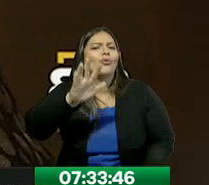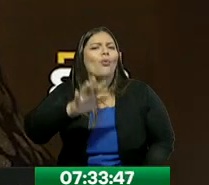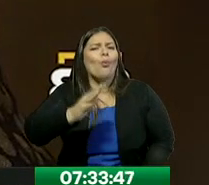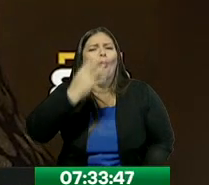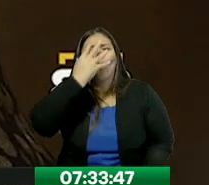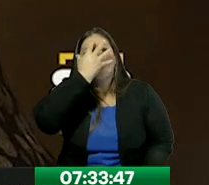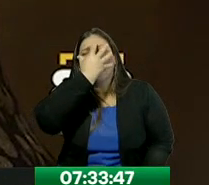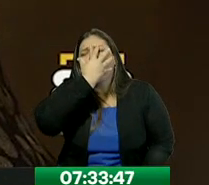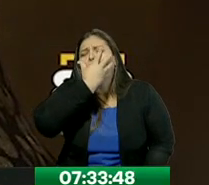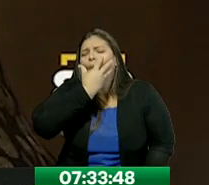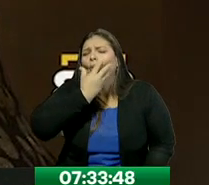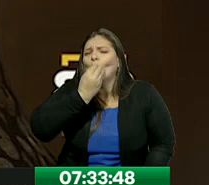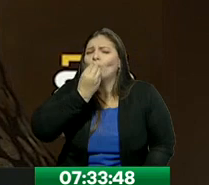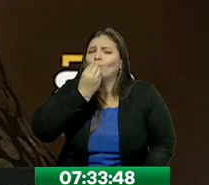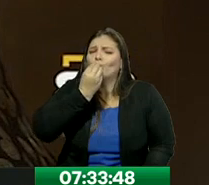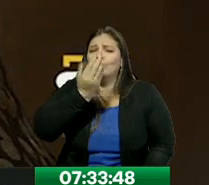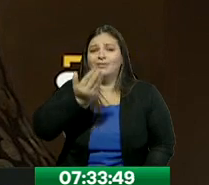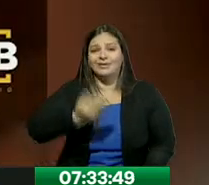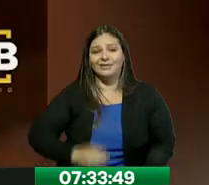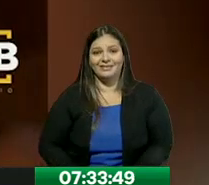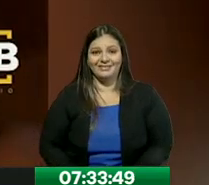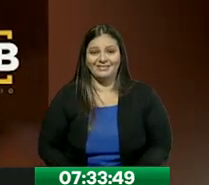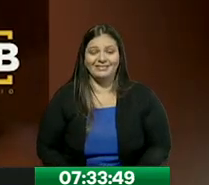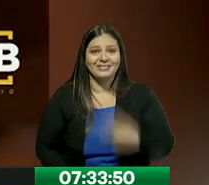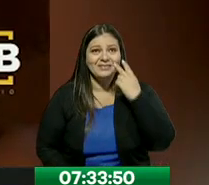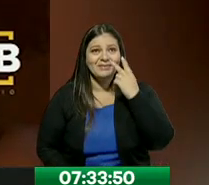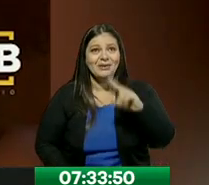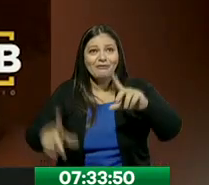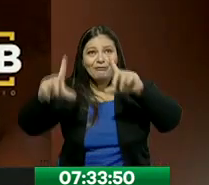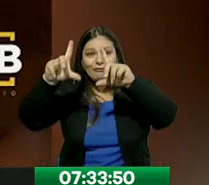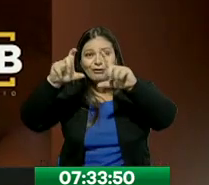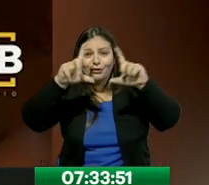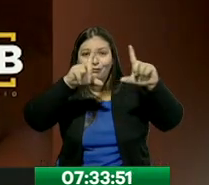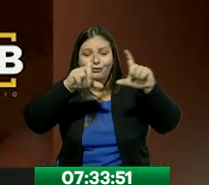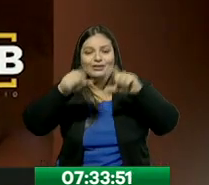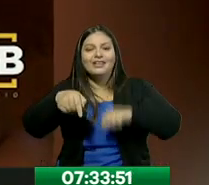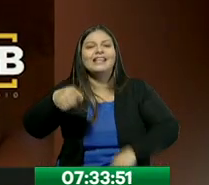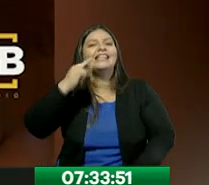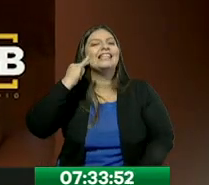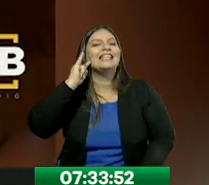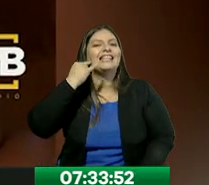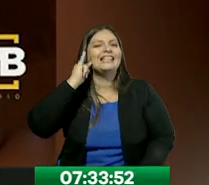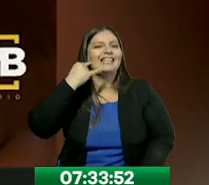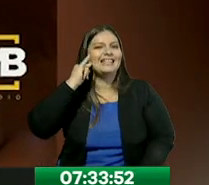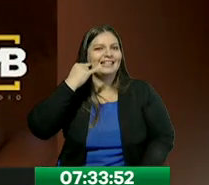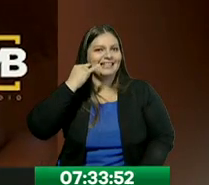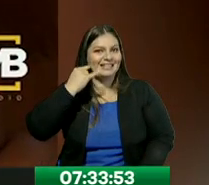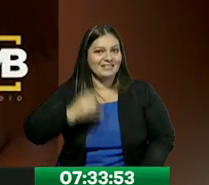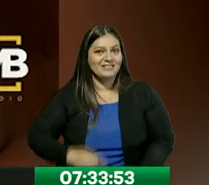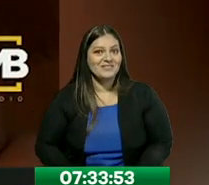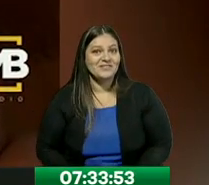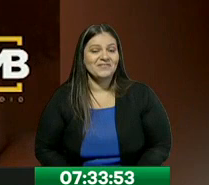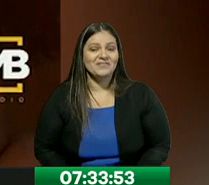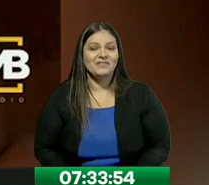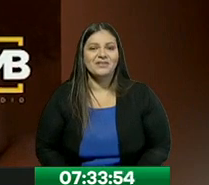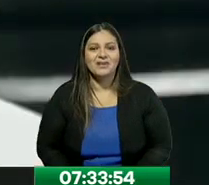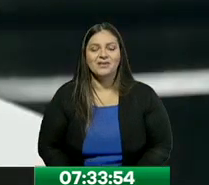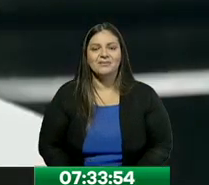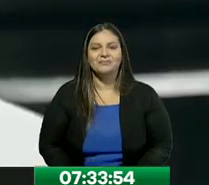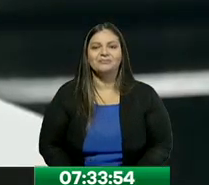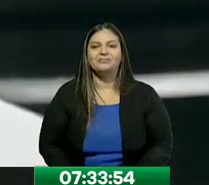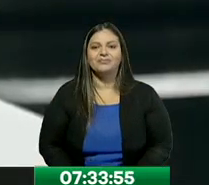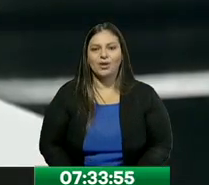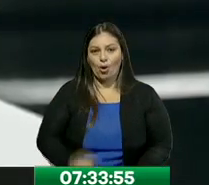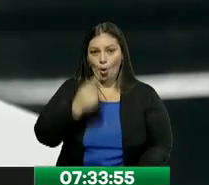como la más bella del mundo. Las fotos de la menor, que se llama Hare, fueron compartidas en una cuenta por el fotógrafo